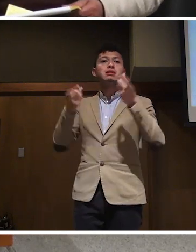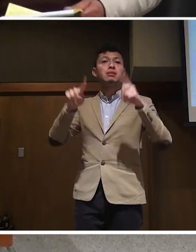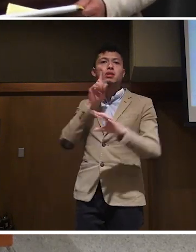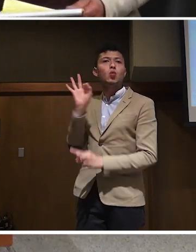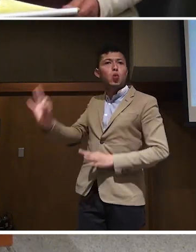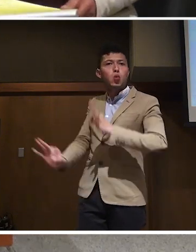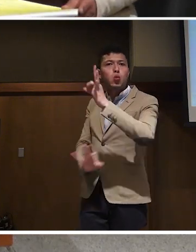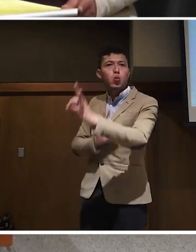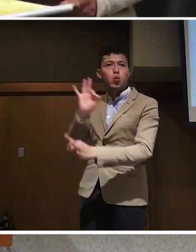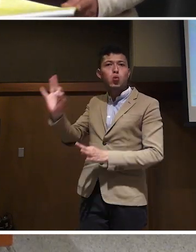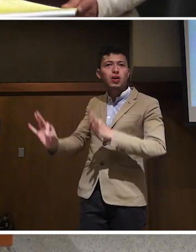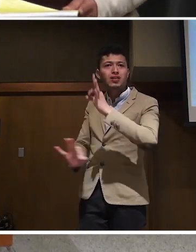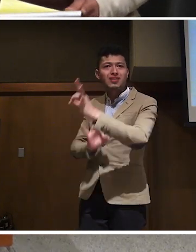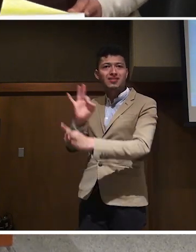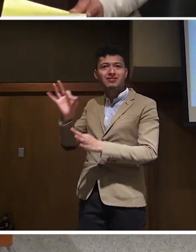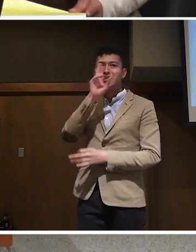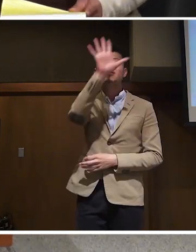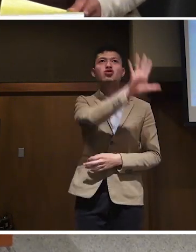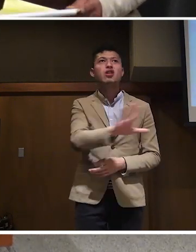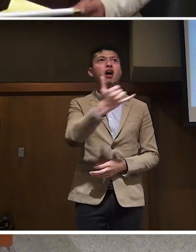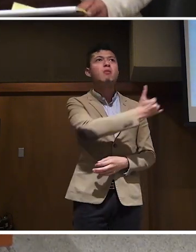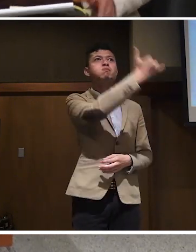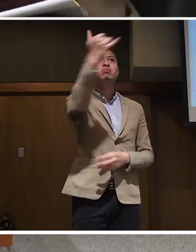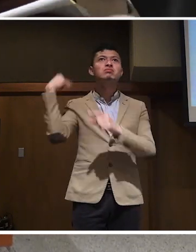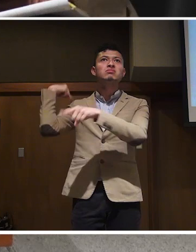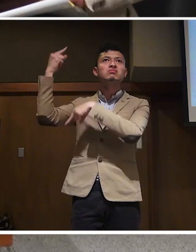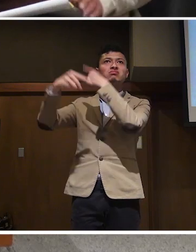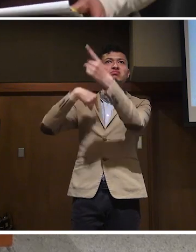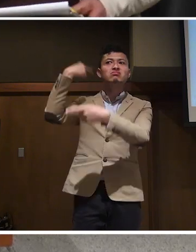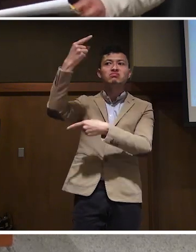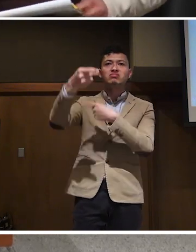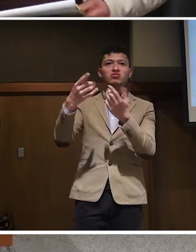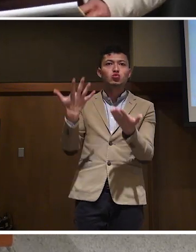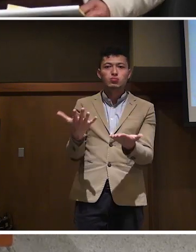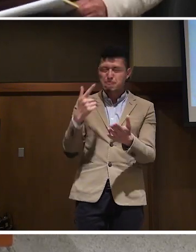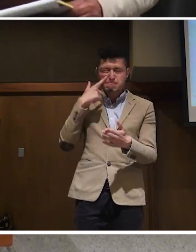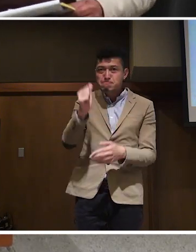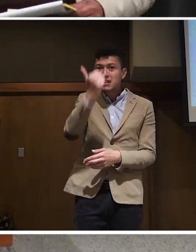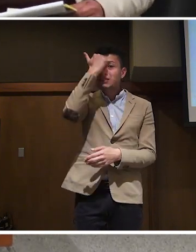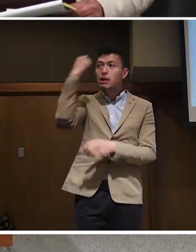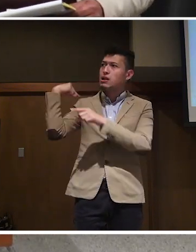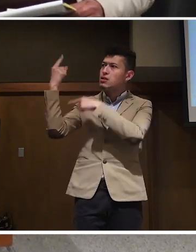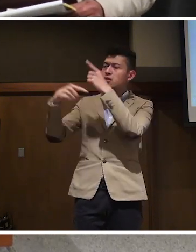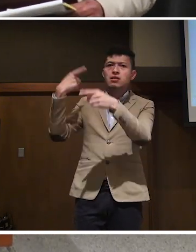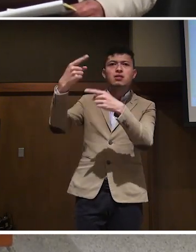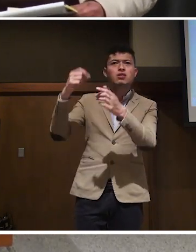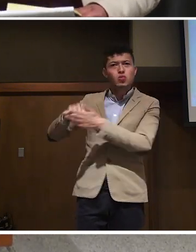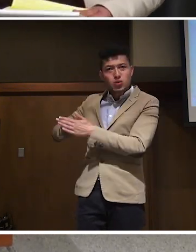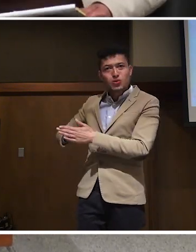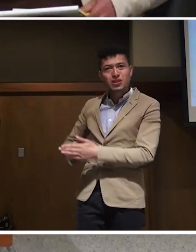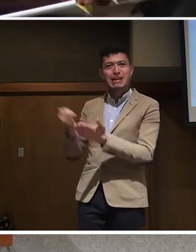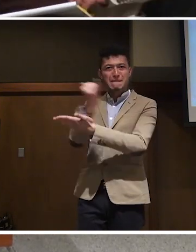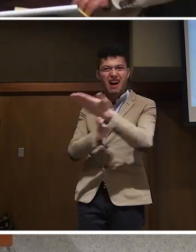del patrimonio nacional, especialmente el patrimonio impreso, escrito, imágenes, etcétera,